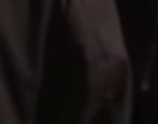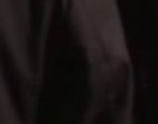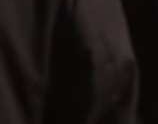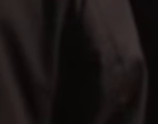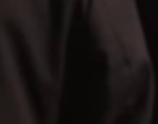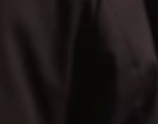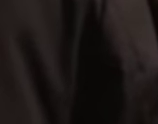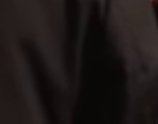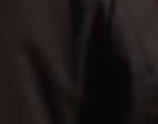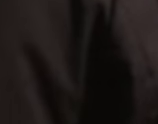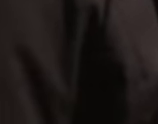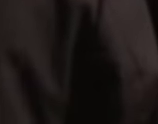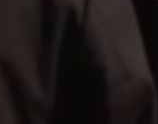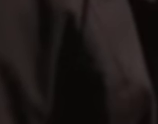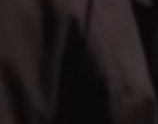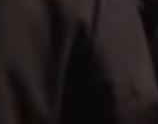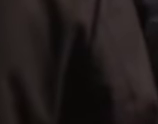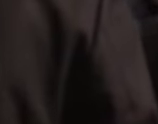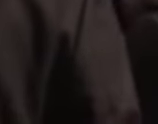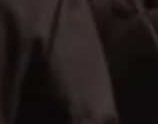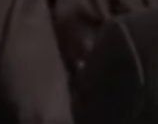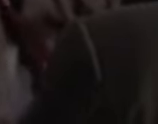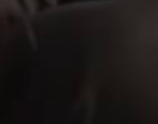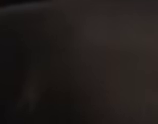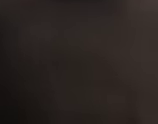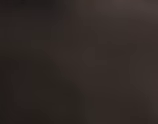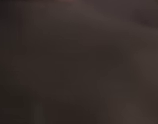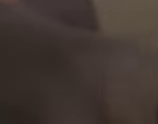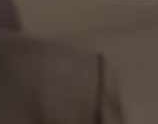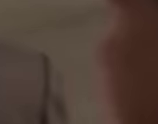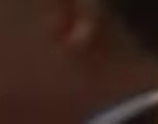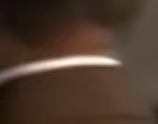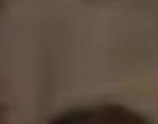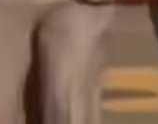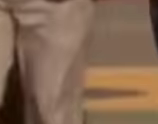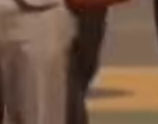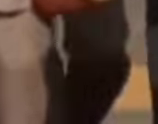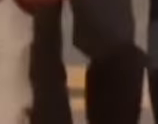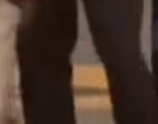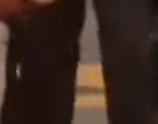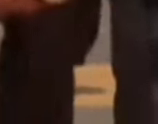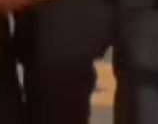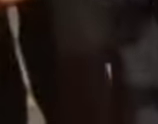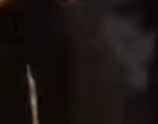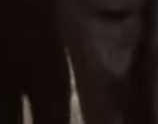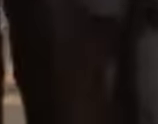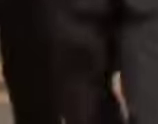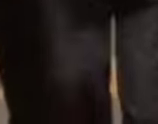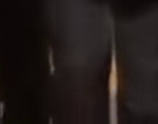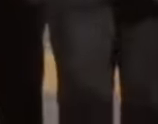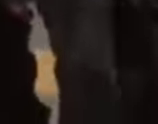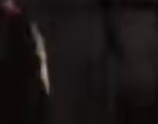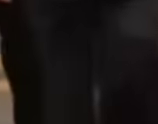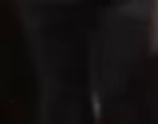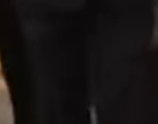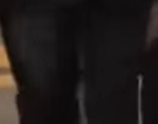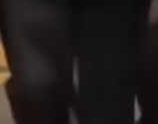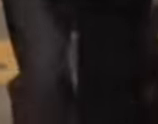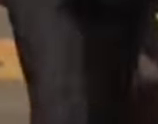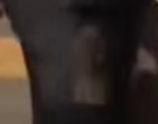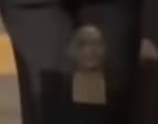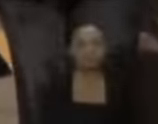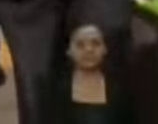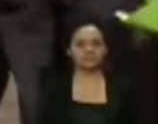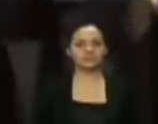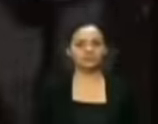Bueno, seguimos viendo, ella está un momento esperando antes de dar sus declaraciones. Hay que recordarle a todos los amigos televidentes que recién se